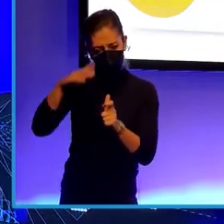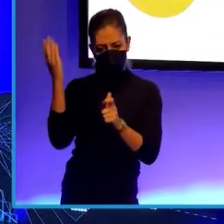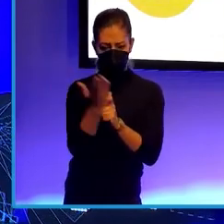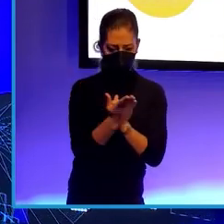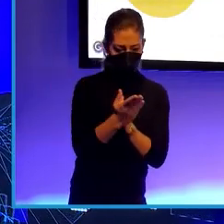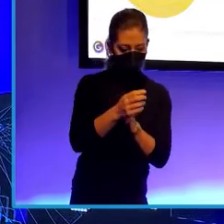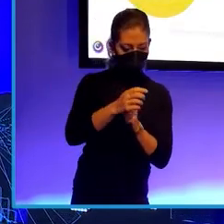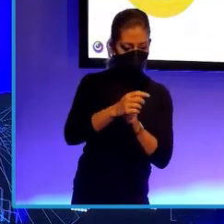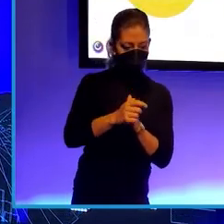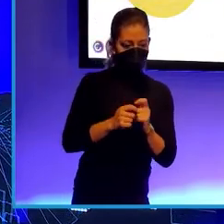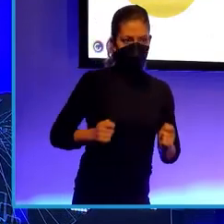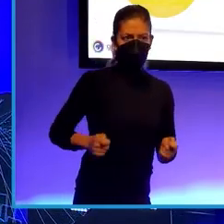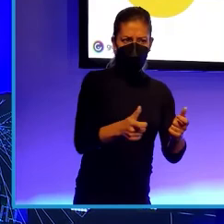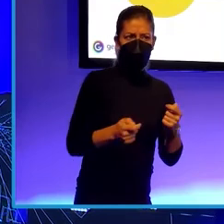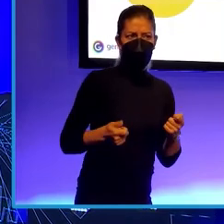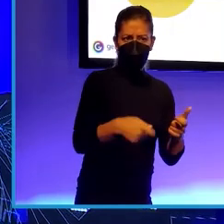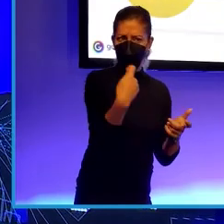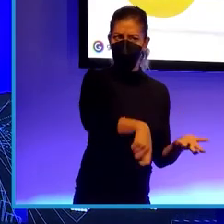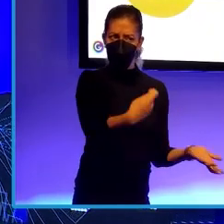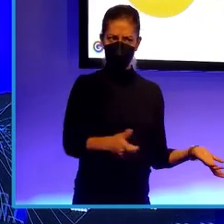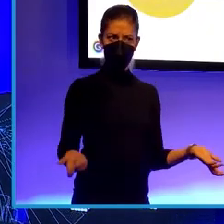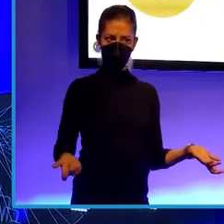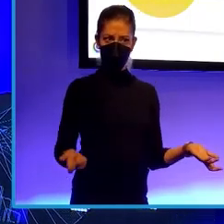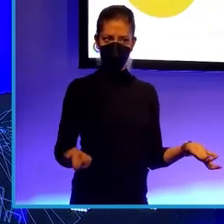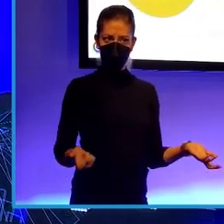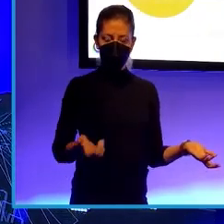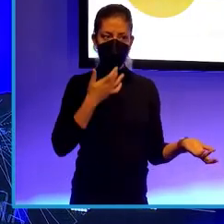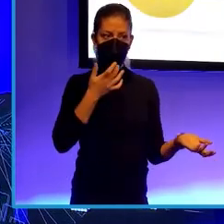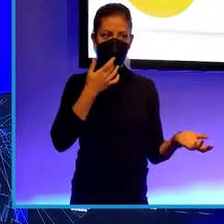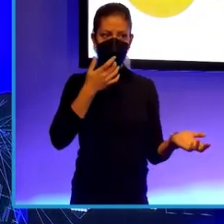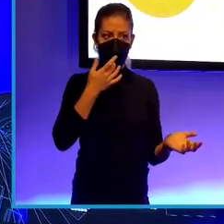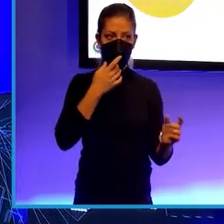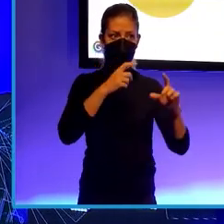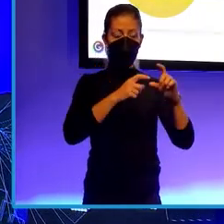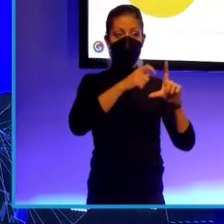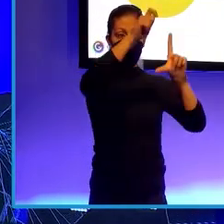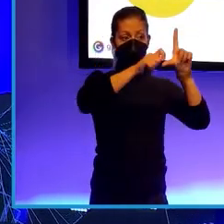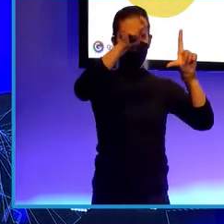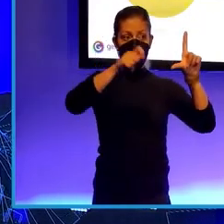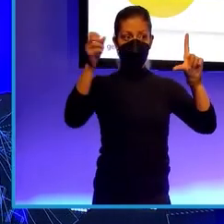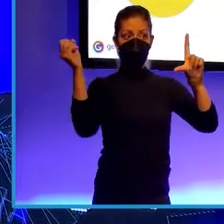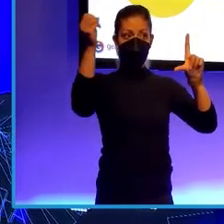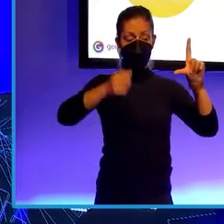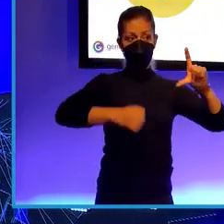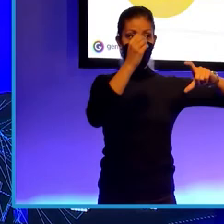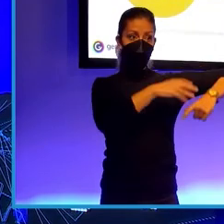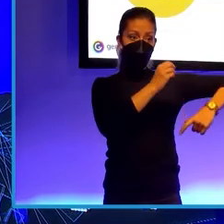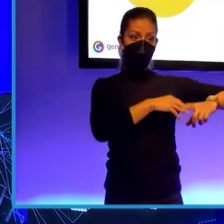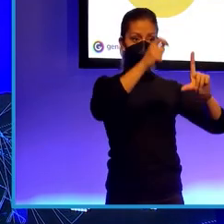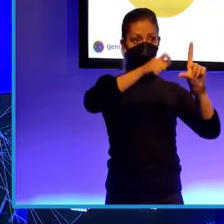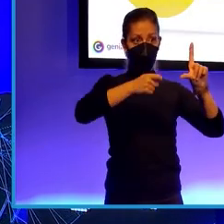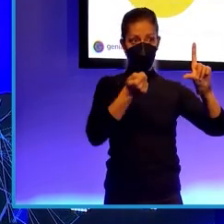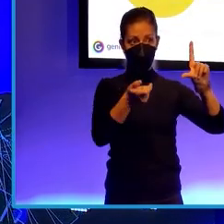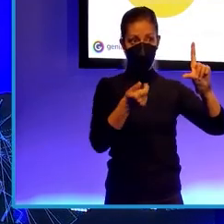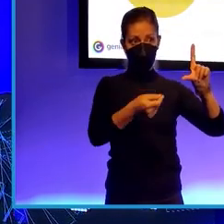caros también contando que influye cosas como la inflación tal vez sus malos precios pueda variar un punto de que